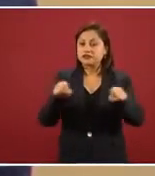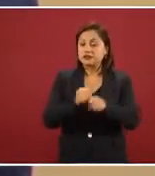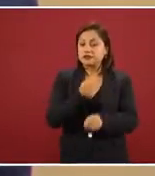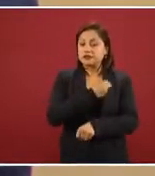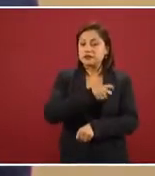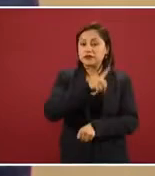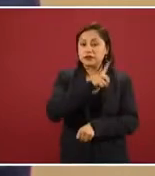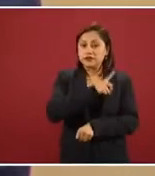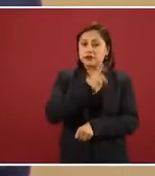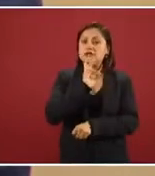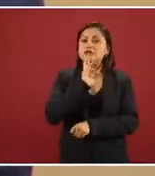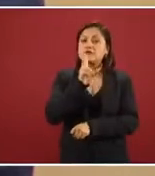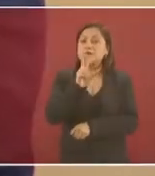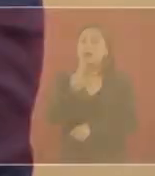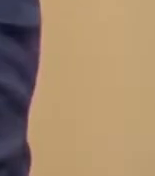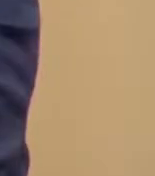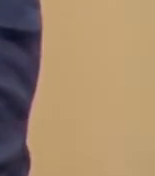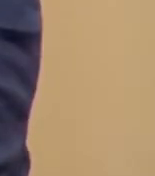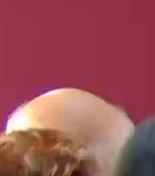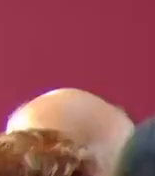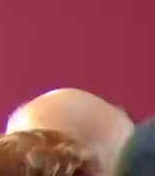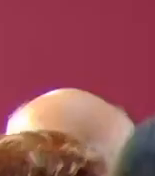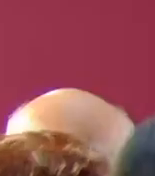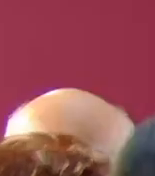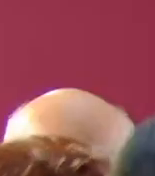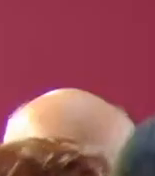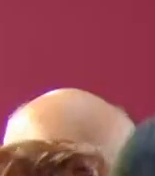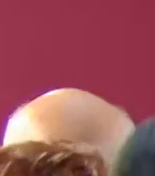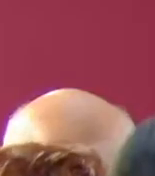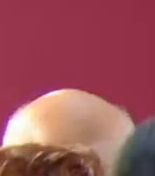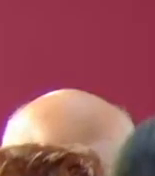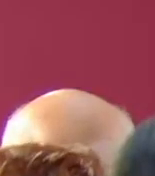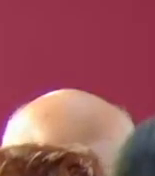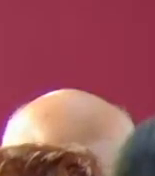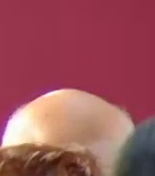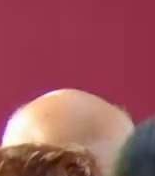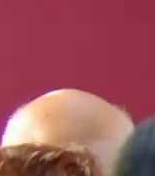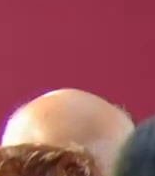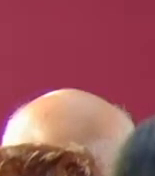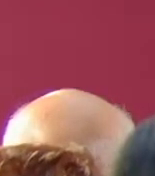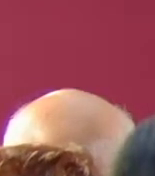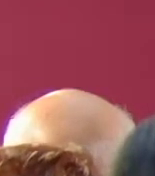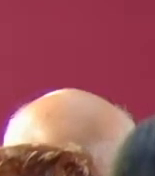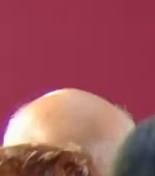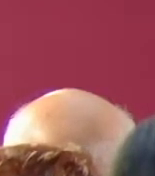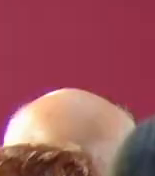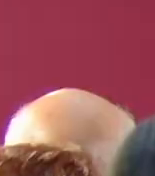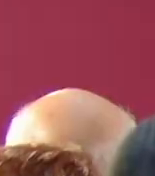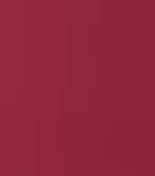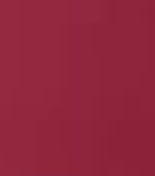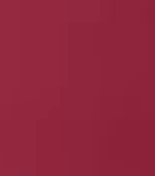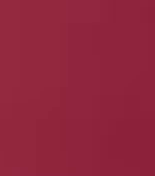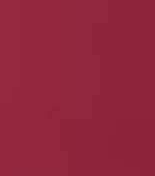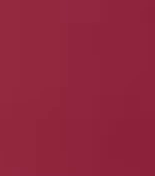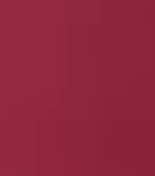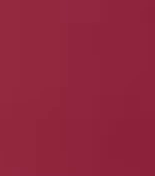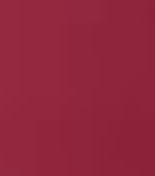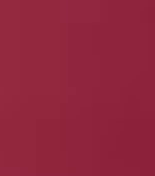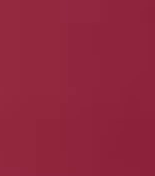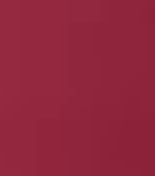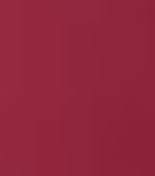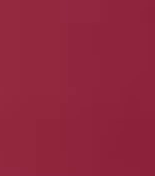salud con atención especial a los que no cuentan con seguridad